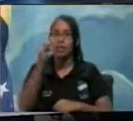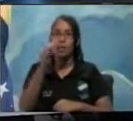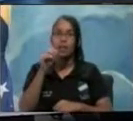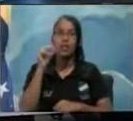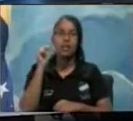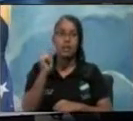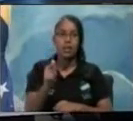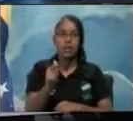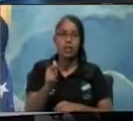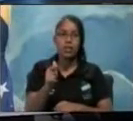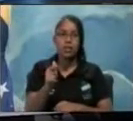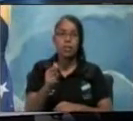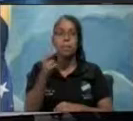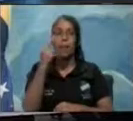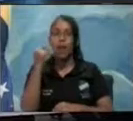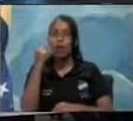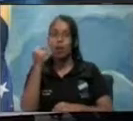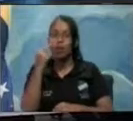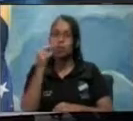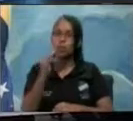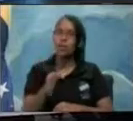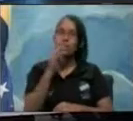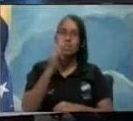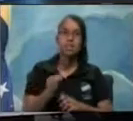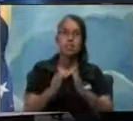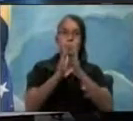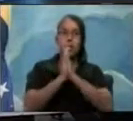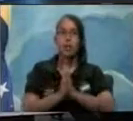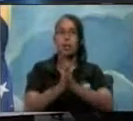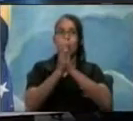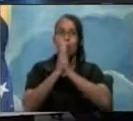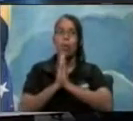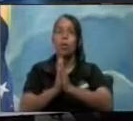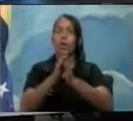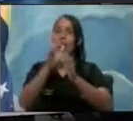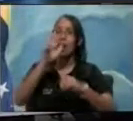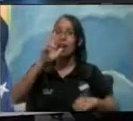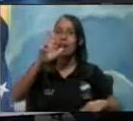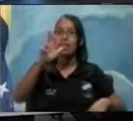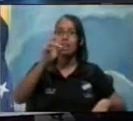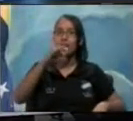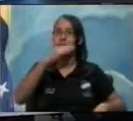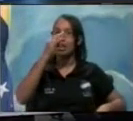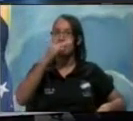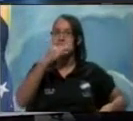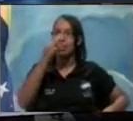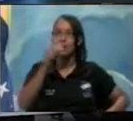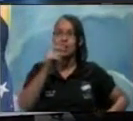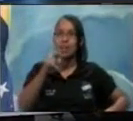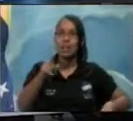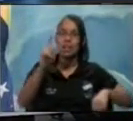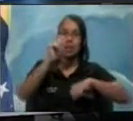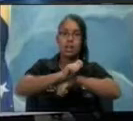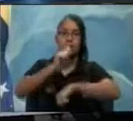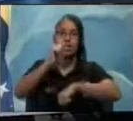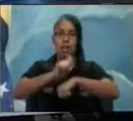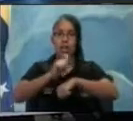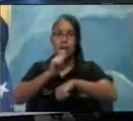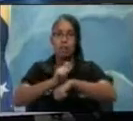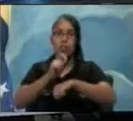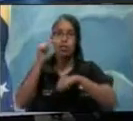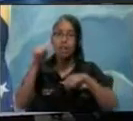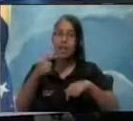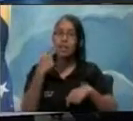Ellos acostumbraban orar a las 3 de la tarde en el templo. Y